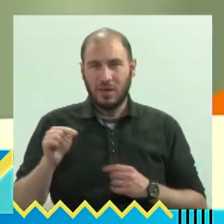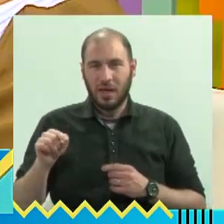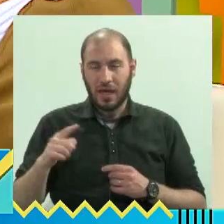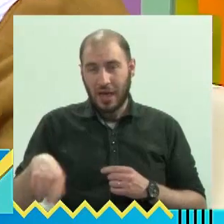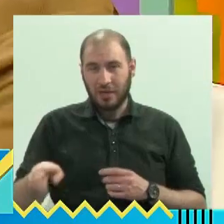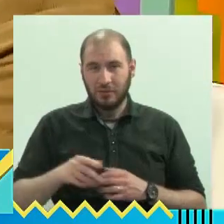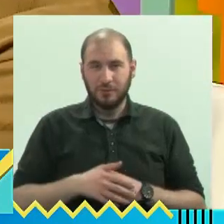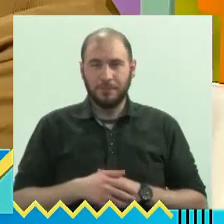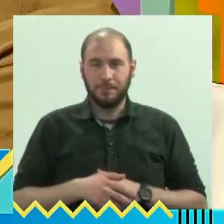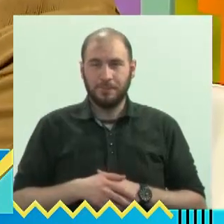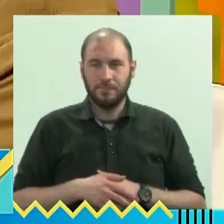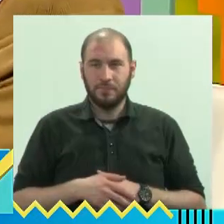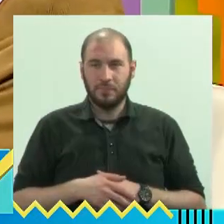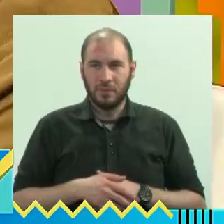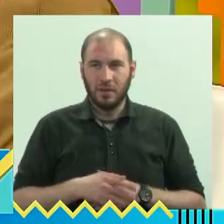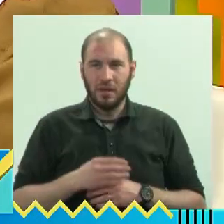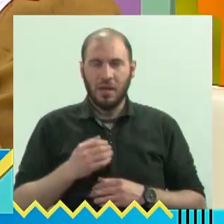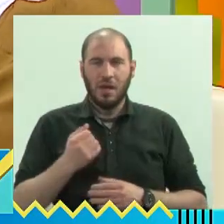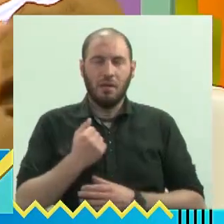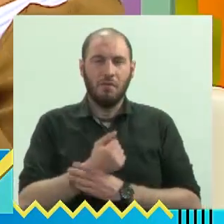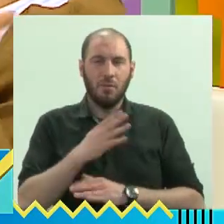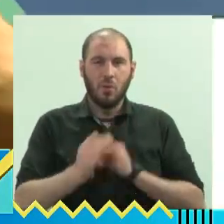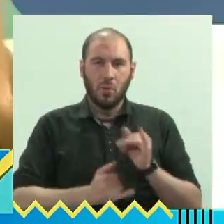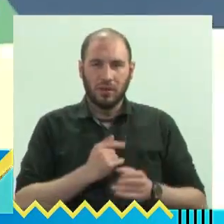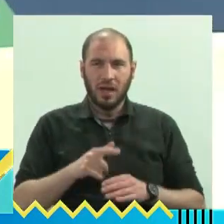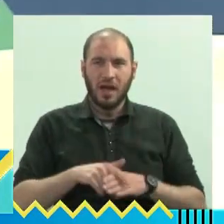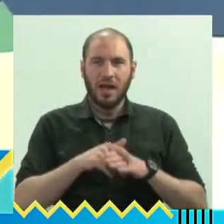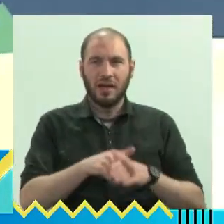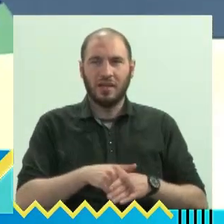realmente... El famoso dicho, el